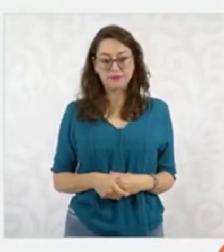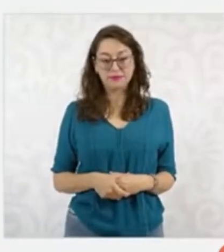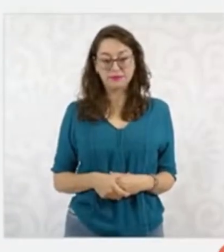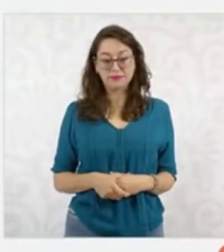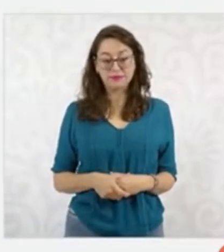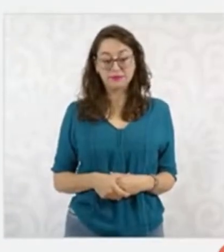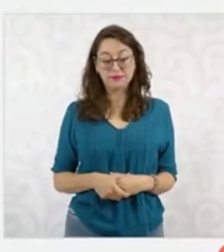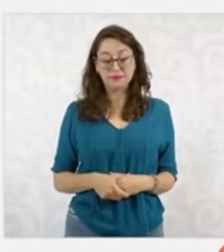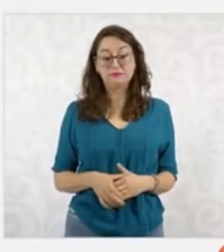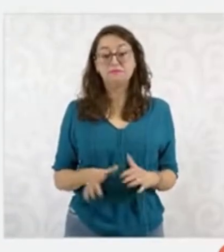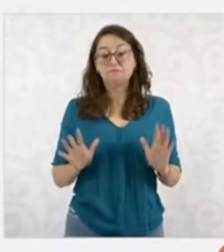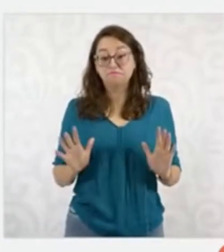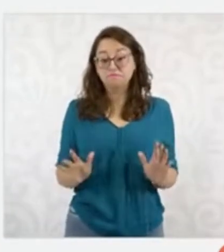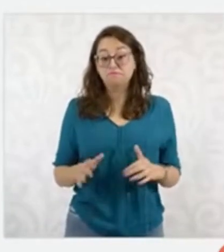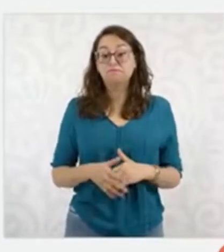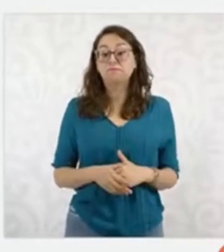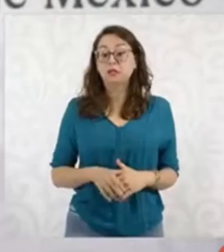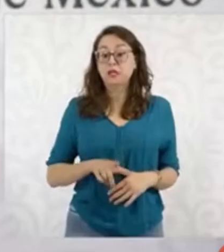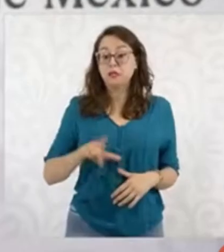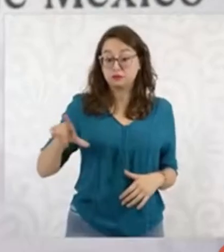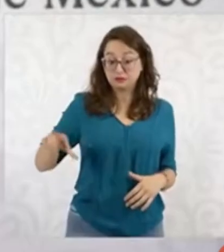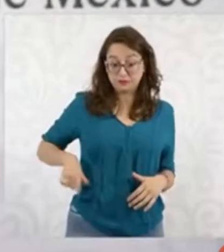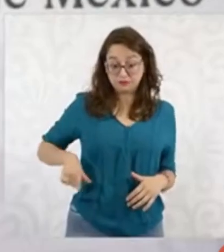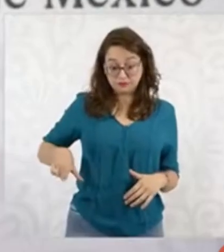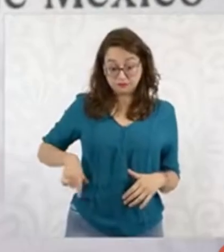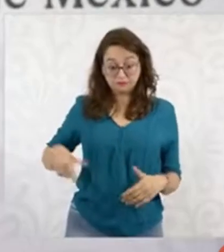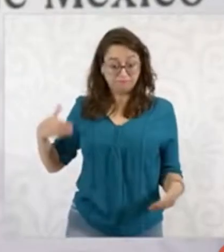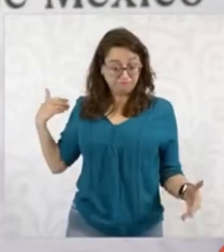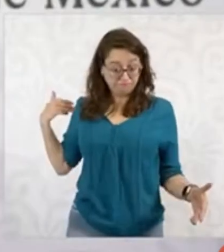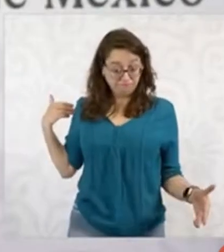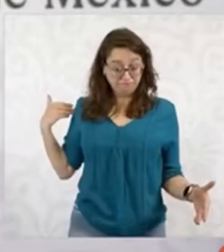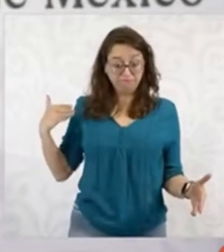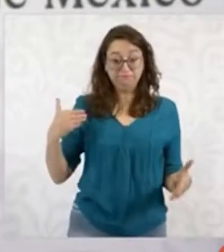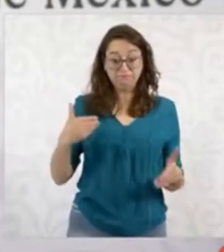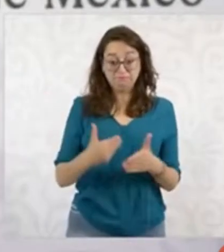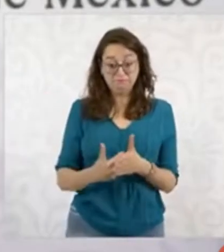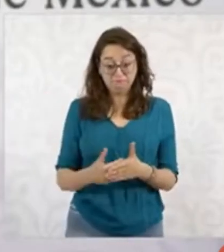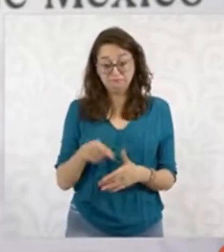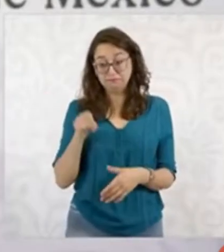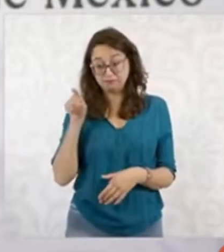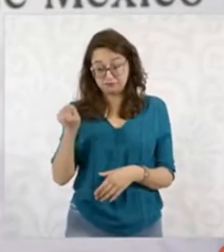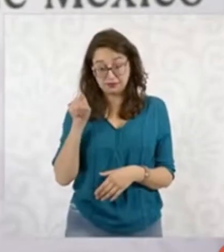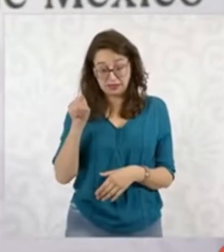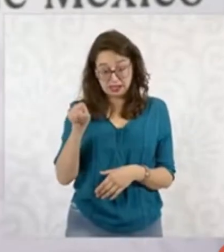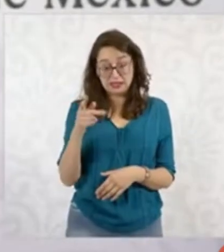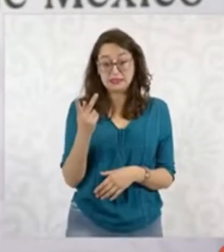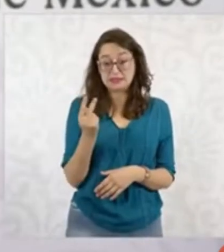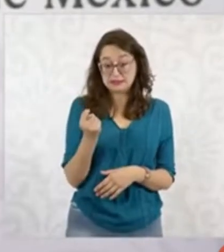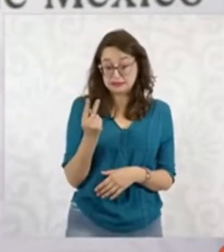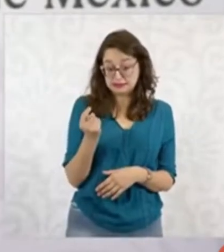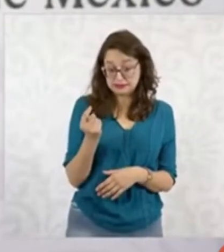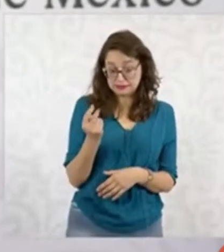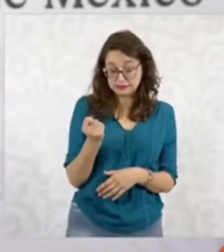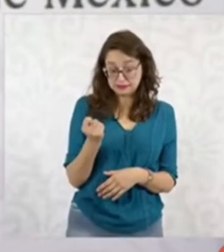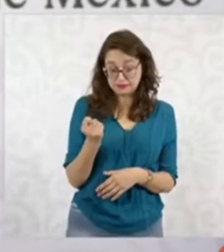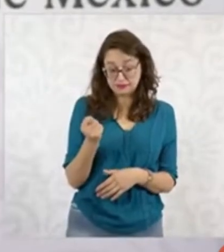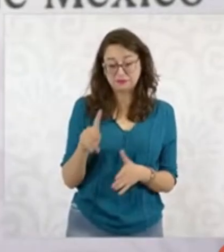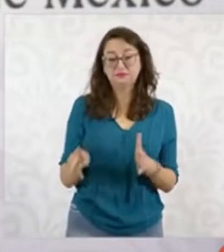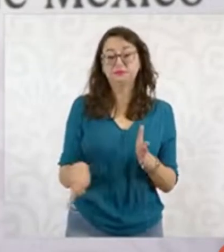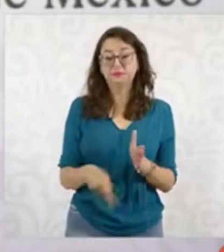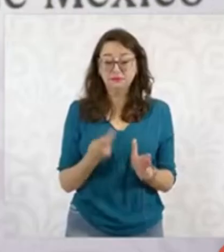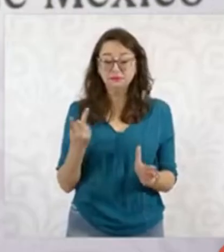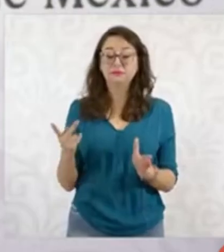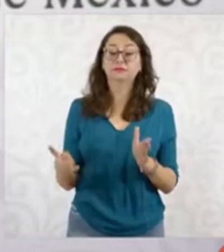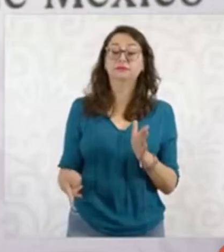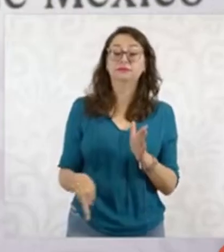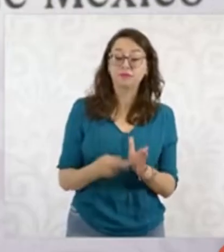Prácticamente cuando entramos el gobierno a la fecha, la televisora se ha dedicado a reproducir